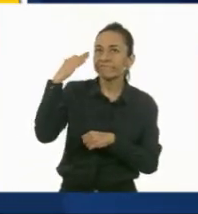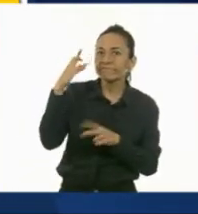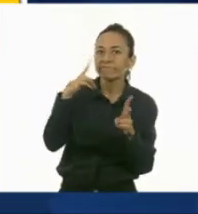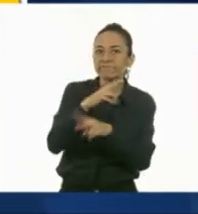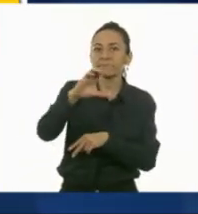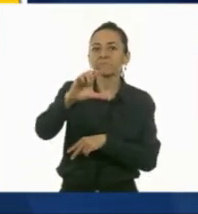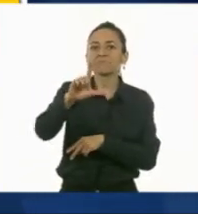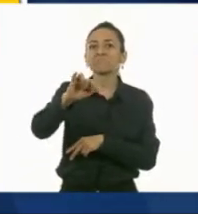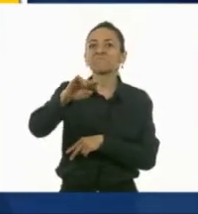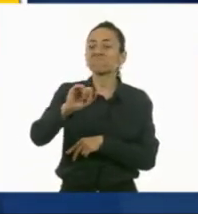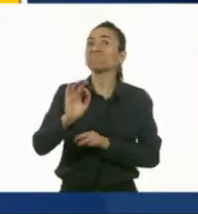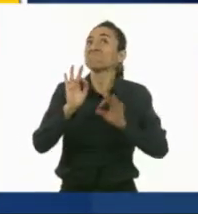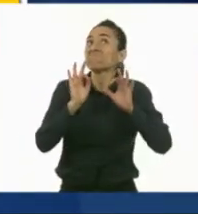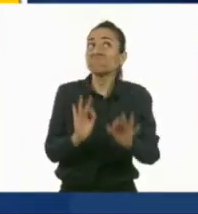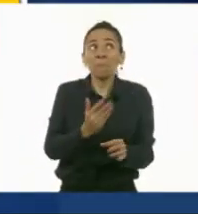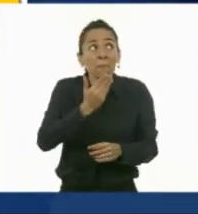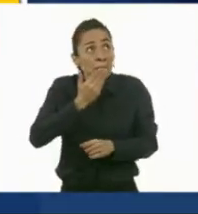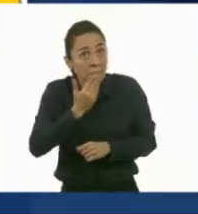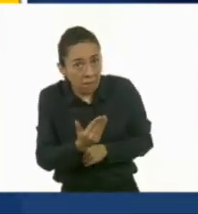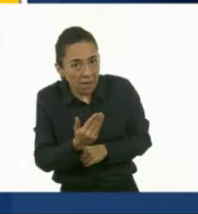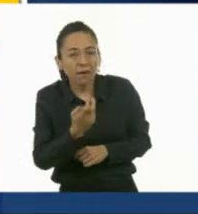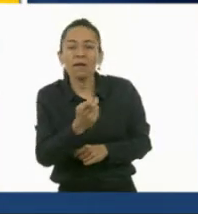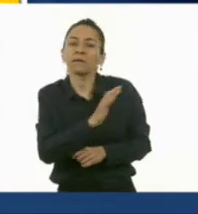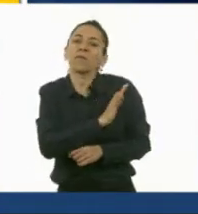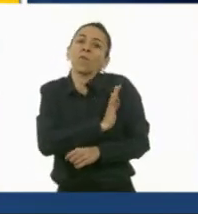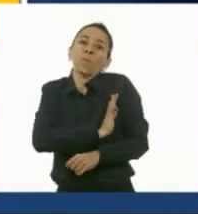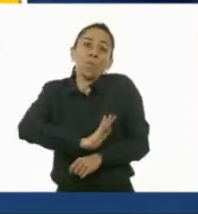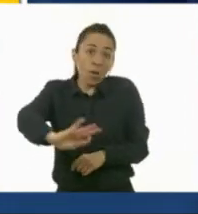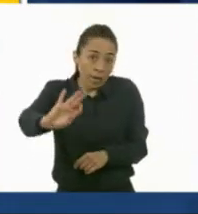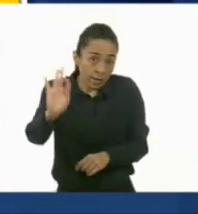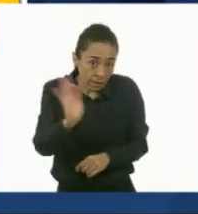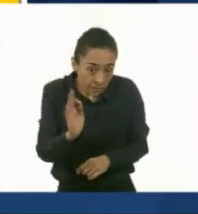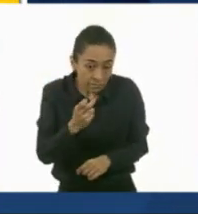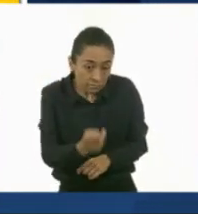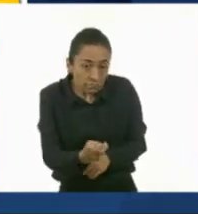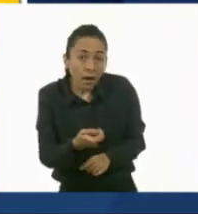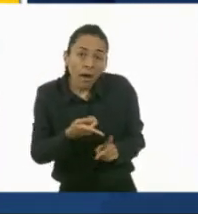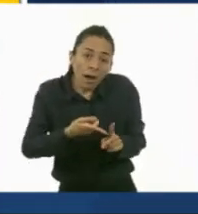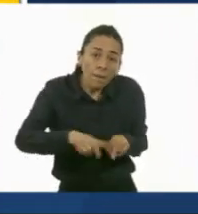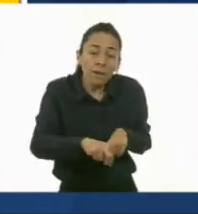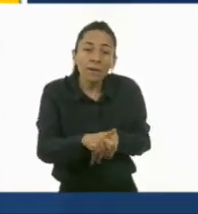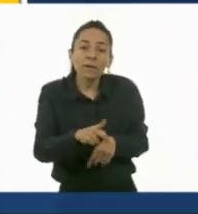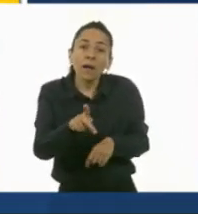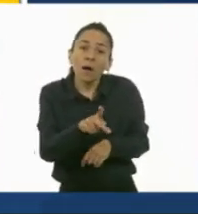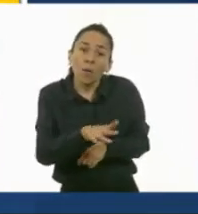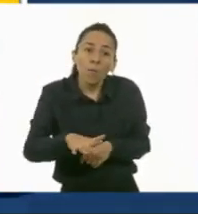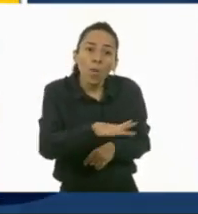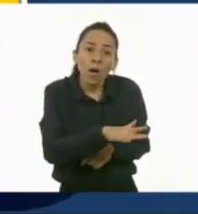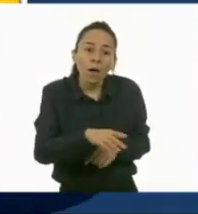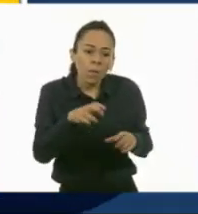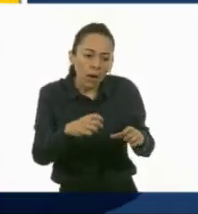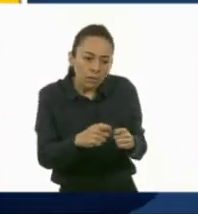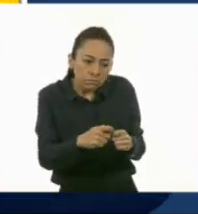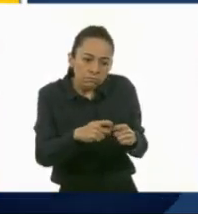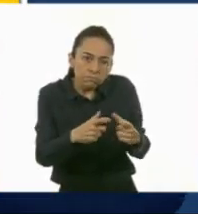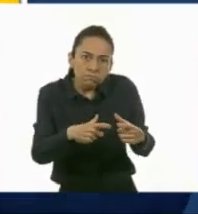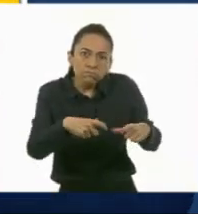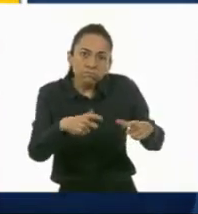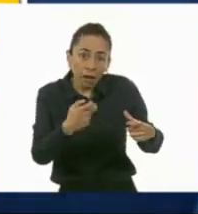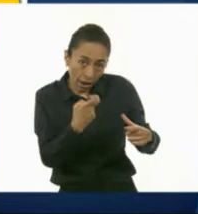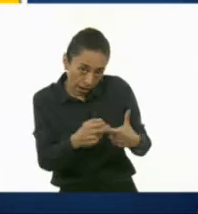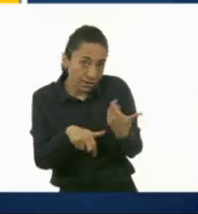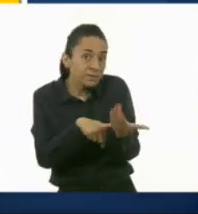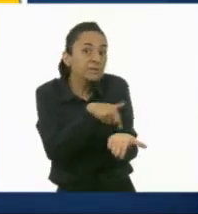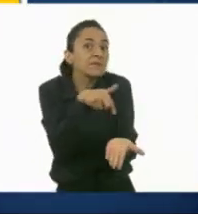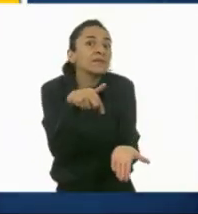será la posibilidad de desarrollar un pueblo, una civilización en esa zona. Y como ya también se los